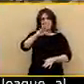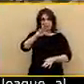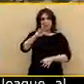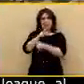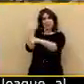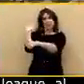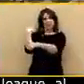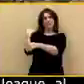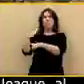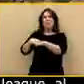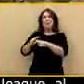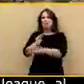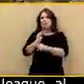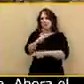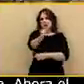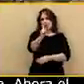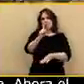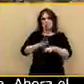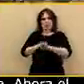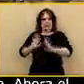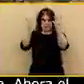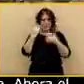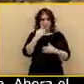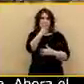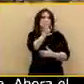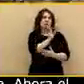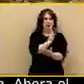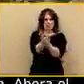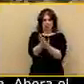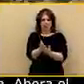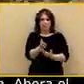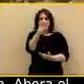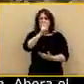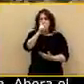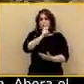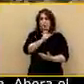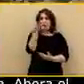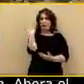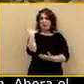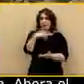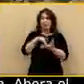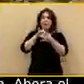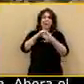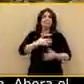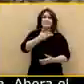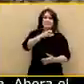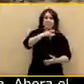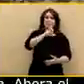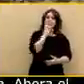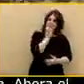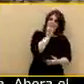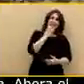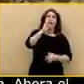pedía el otro día su vicepresidente en el Financial Times. Recordando, por cierto, a esos pulsos que echaban Chipres y Varoufakis y que acabaron en un corralito.